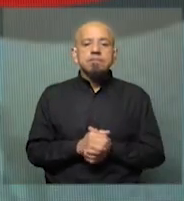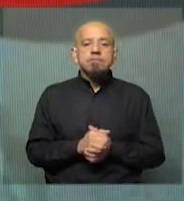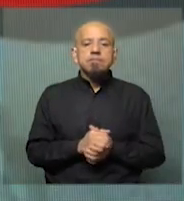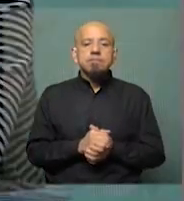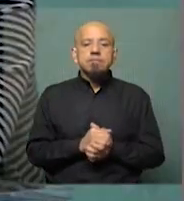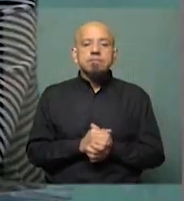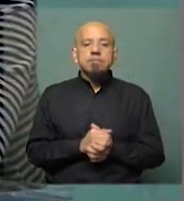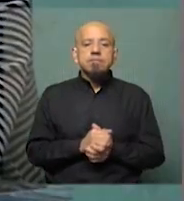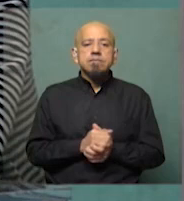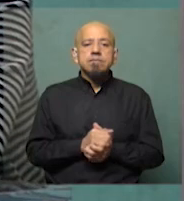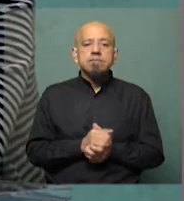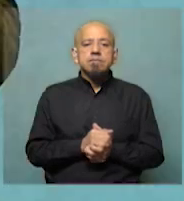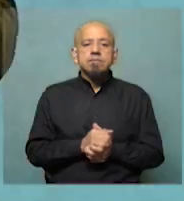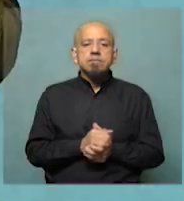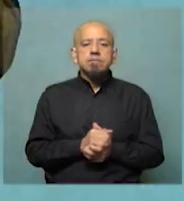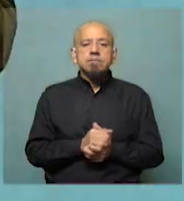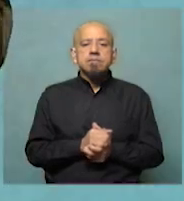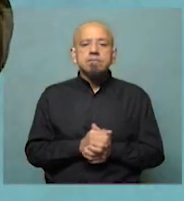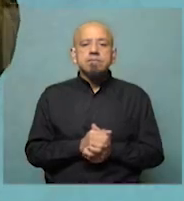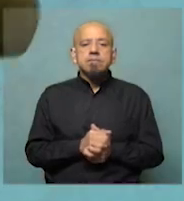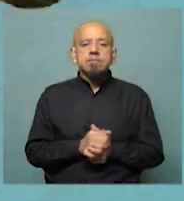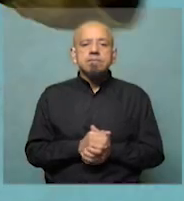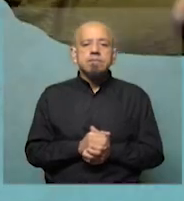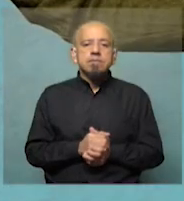vos, Rox. O con el hecho de que no sé, una opinión.